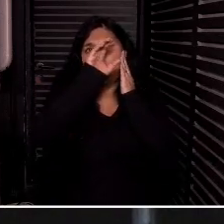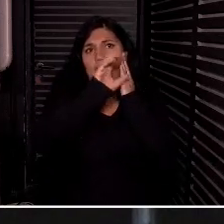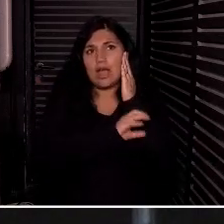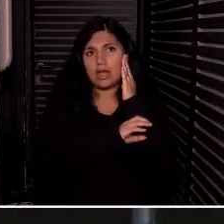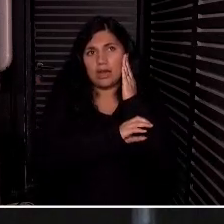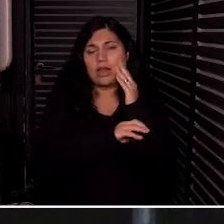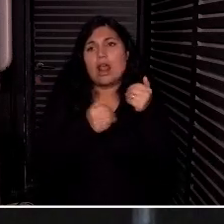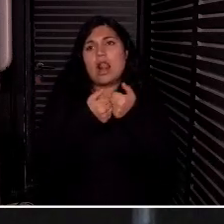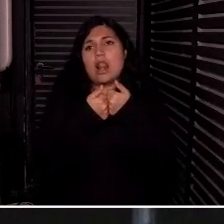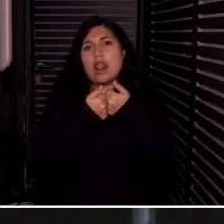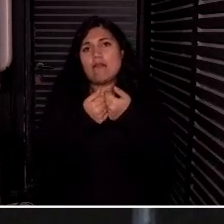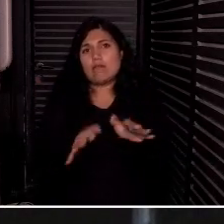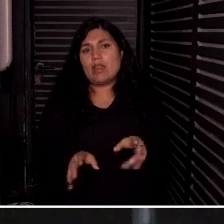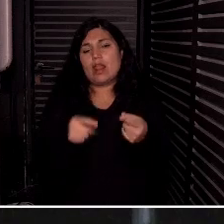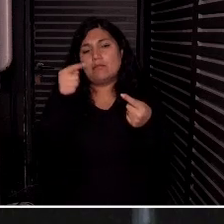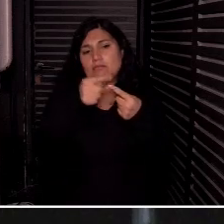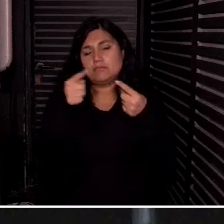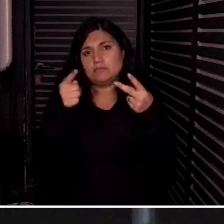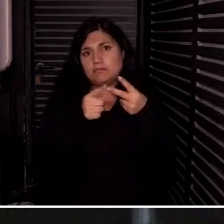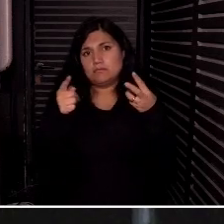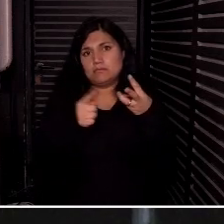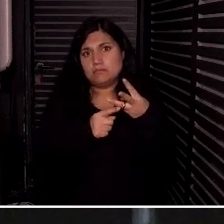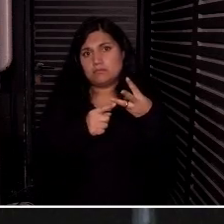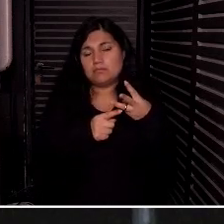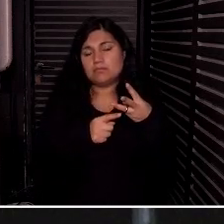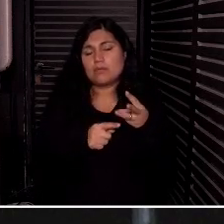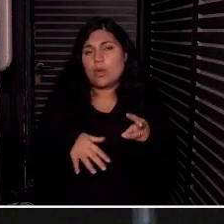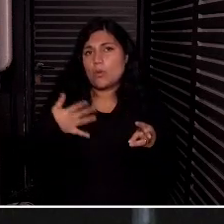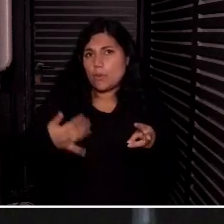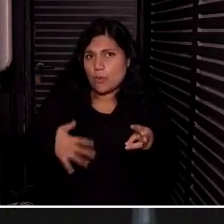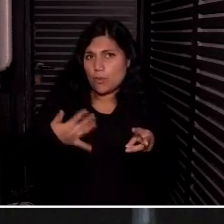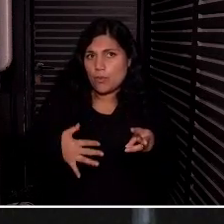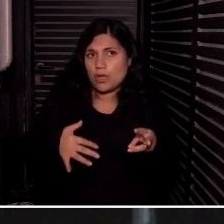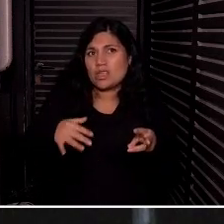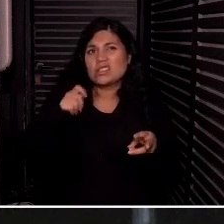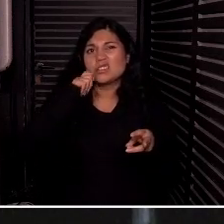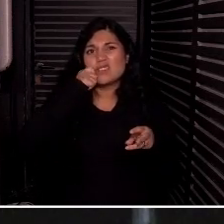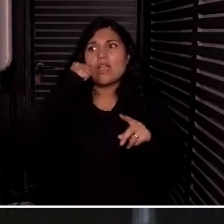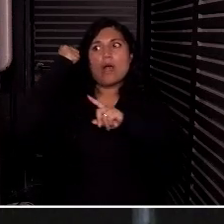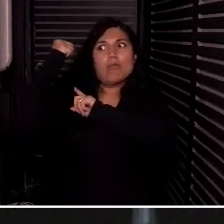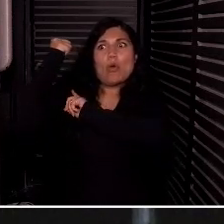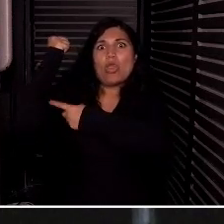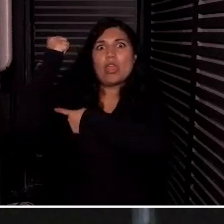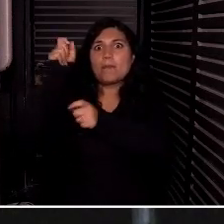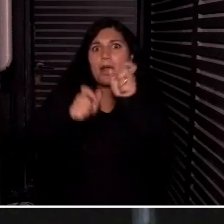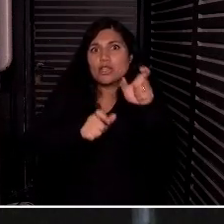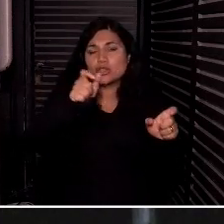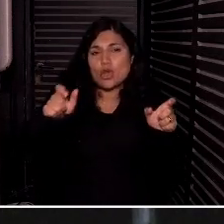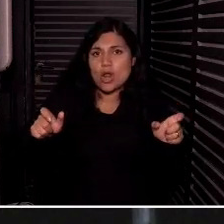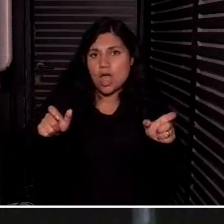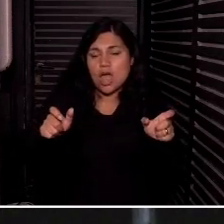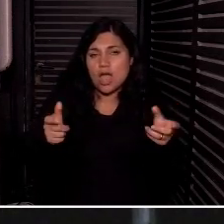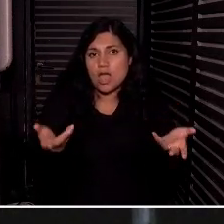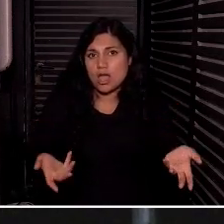liberales como estas tres clásicas eh implica una cuota es decir un poder sobre persona implica un poder